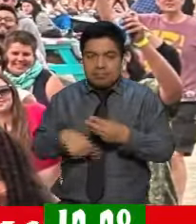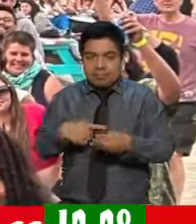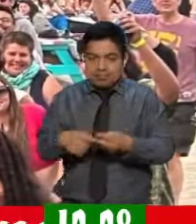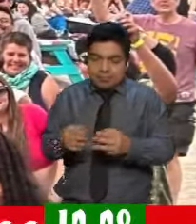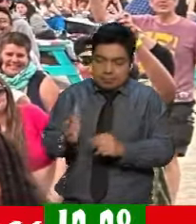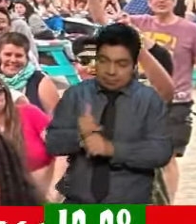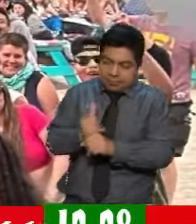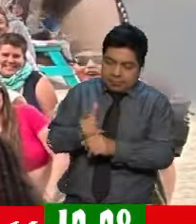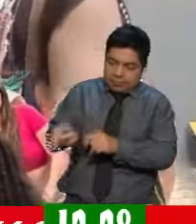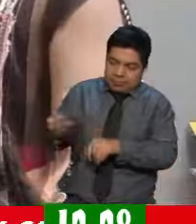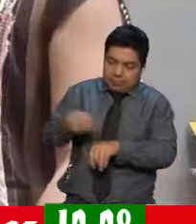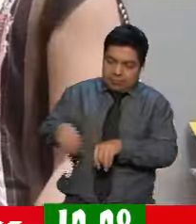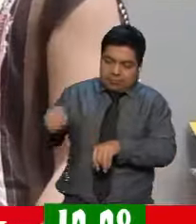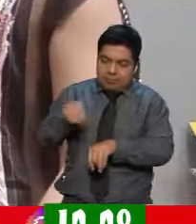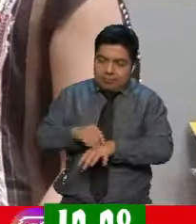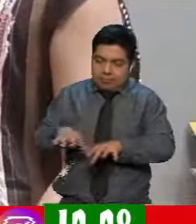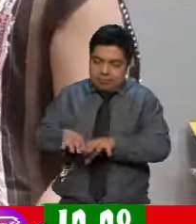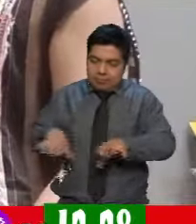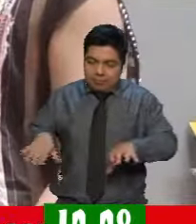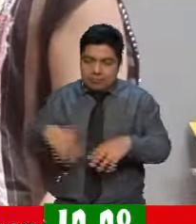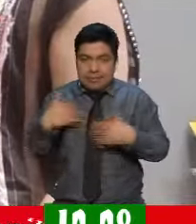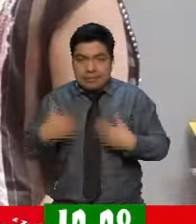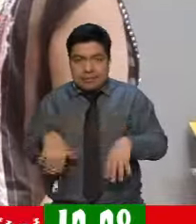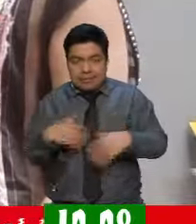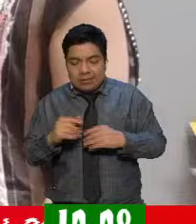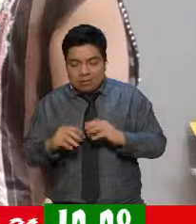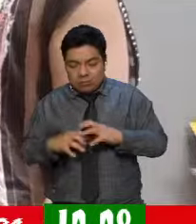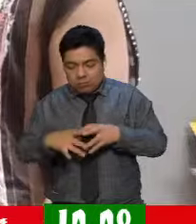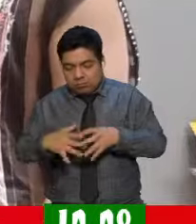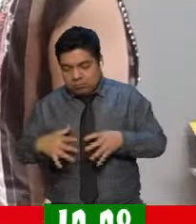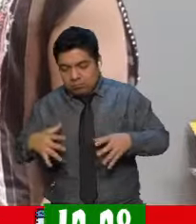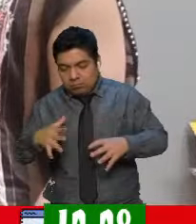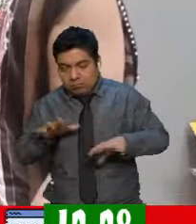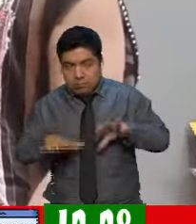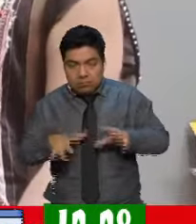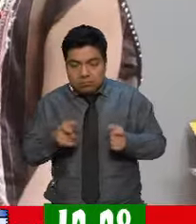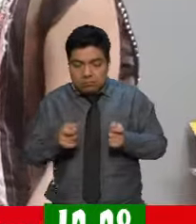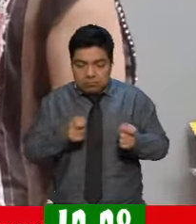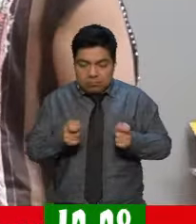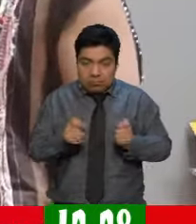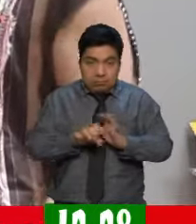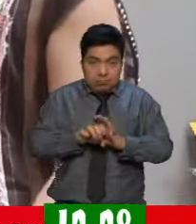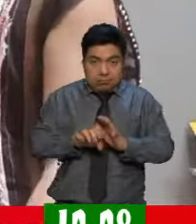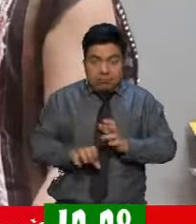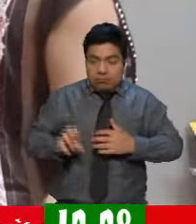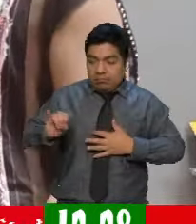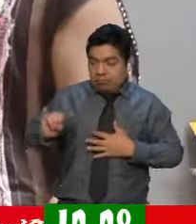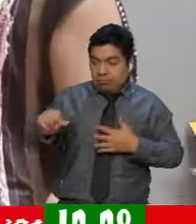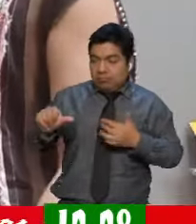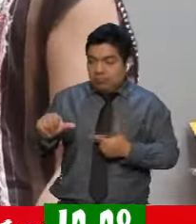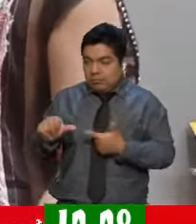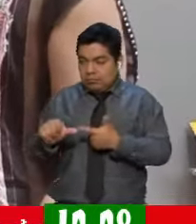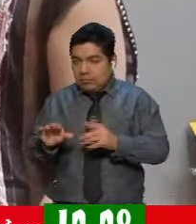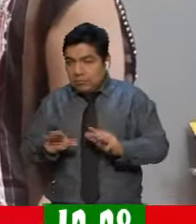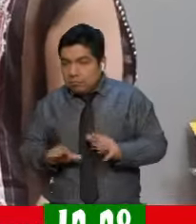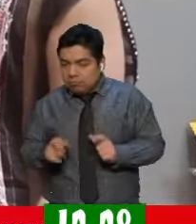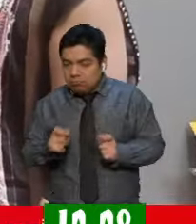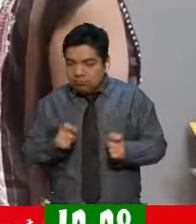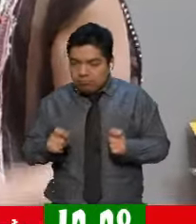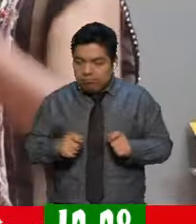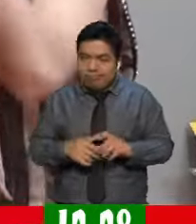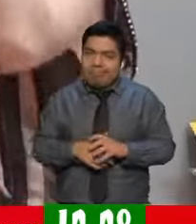¿no? Entonces se va haciendo un monstruo que de repente ya no lo podemos controlar, las inteligencias artificiales que parece que van a dominar. Nosotros